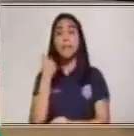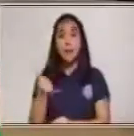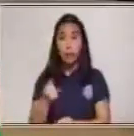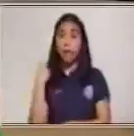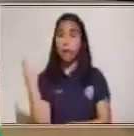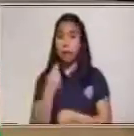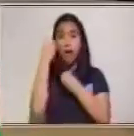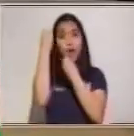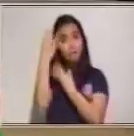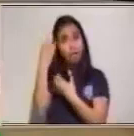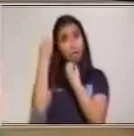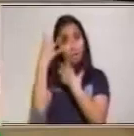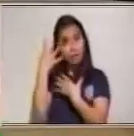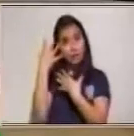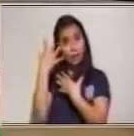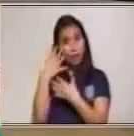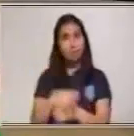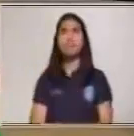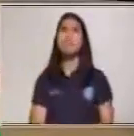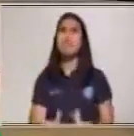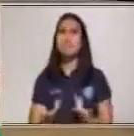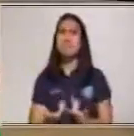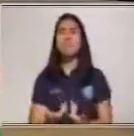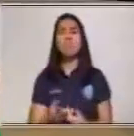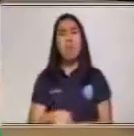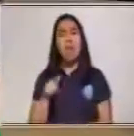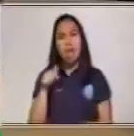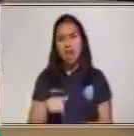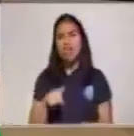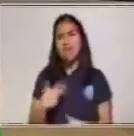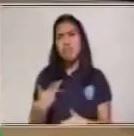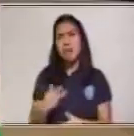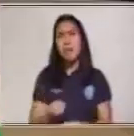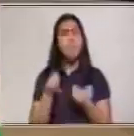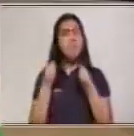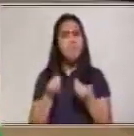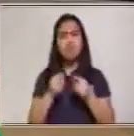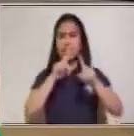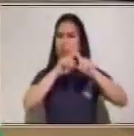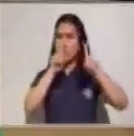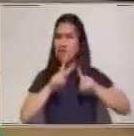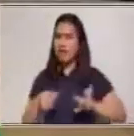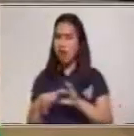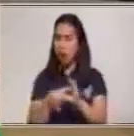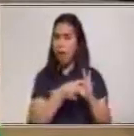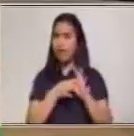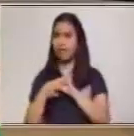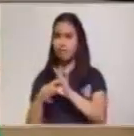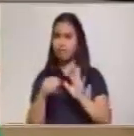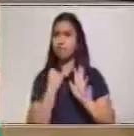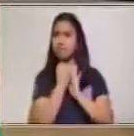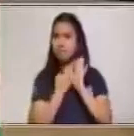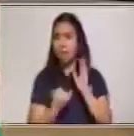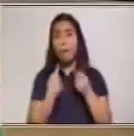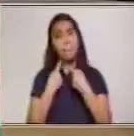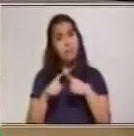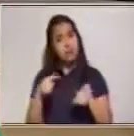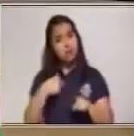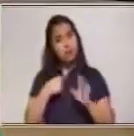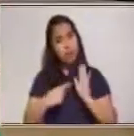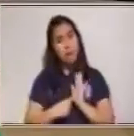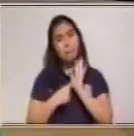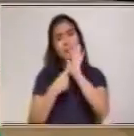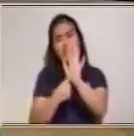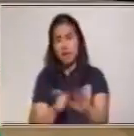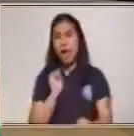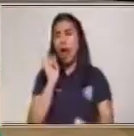Hay muchos organizadores, pero vamos a ver los que más puedes utilizar en tu aprendizaje o a